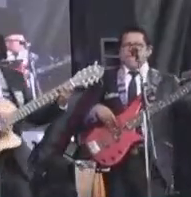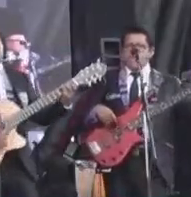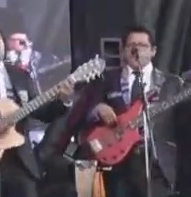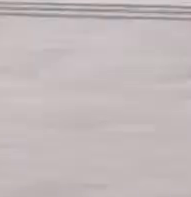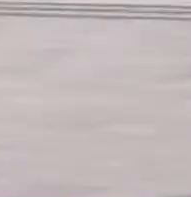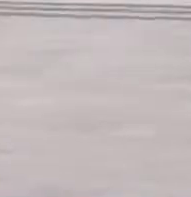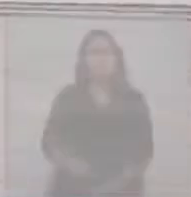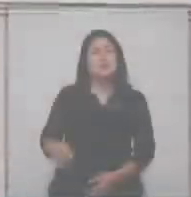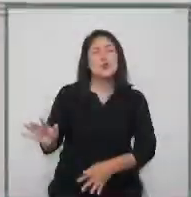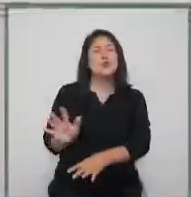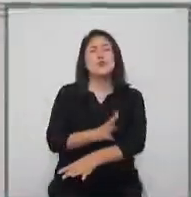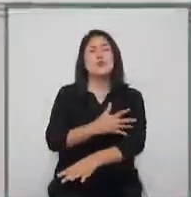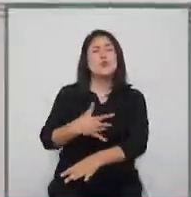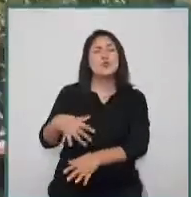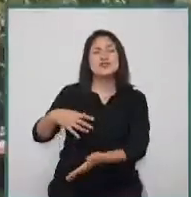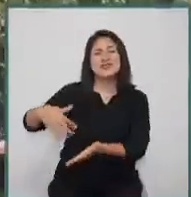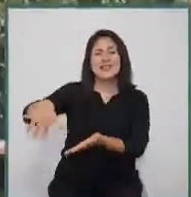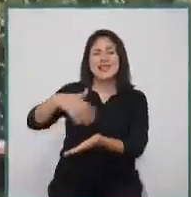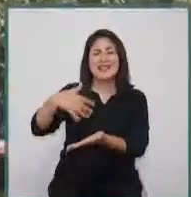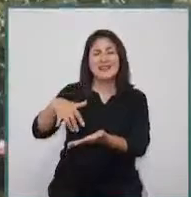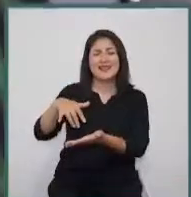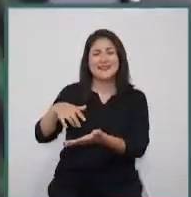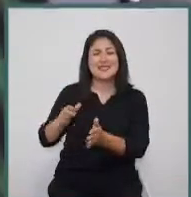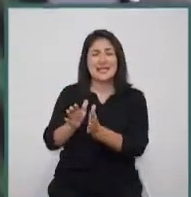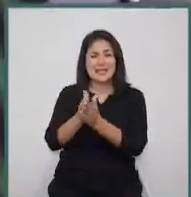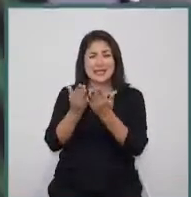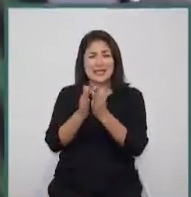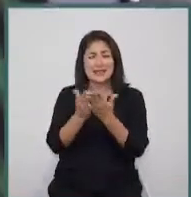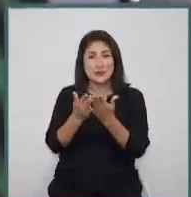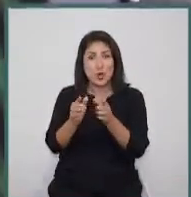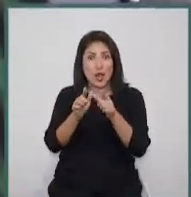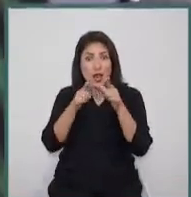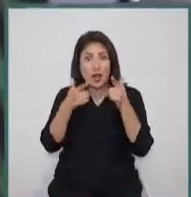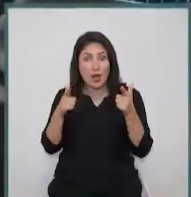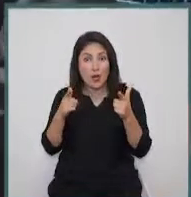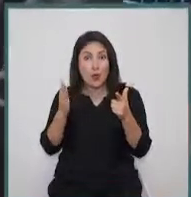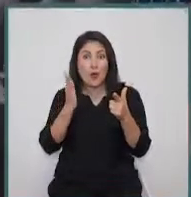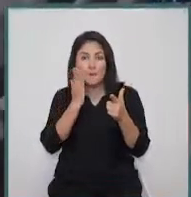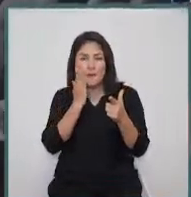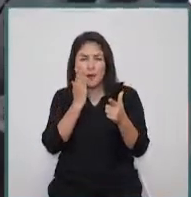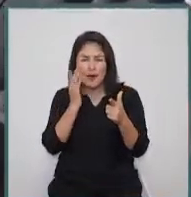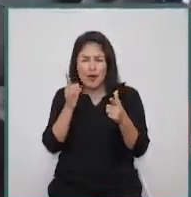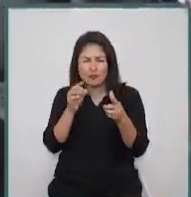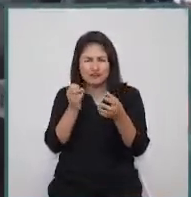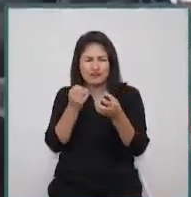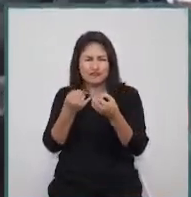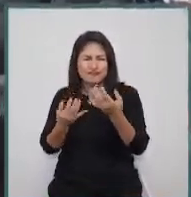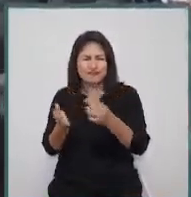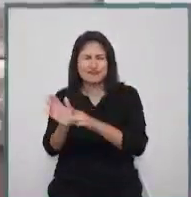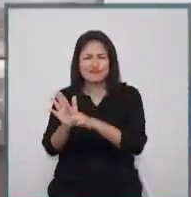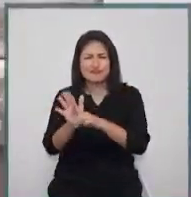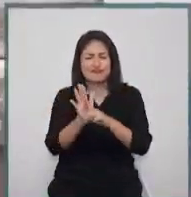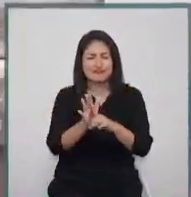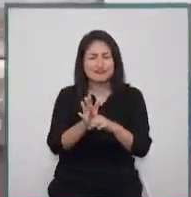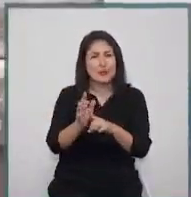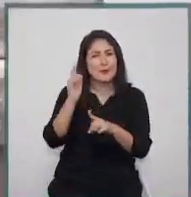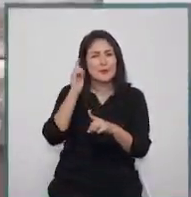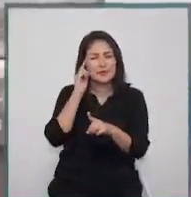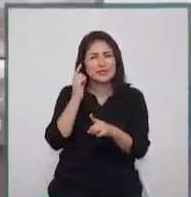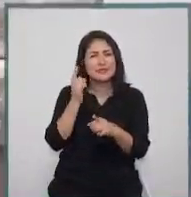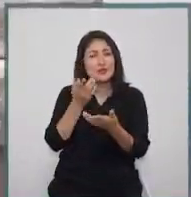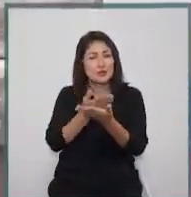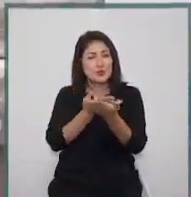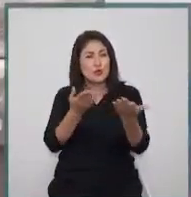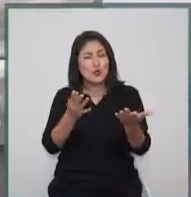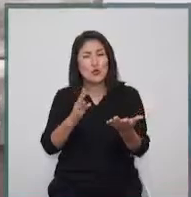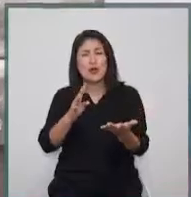Muchas gracias. Música, danzas y la exhibición de publicaciones en lenguas originarias se llevó a cabo este festival, que busca sembrar orgullo